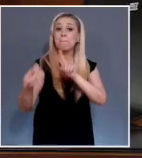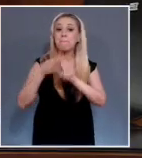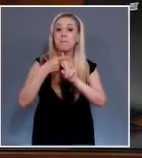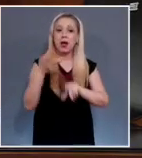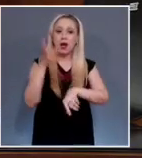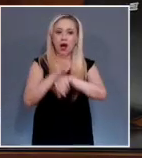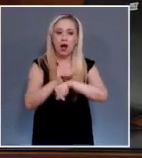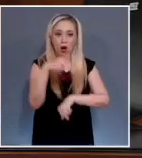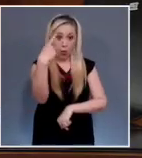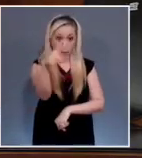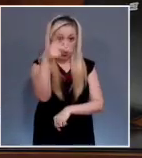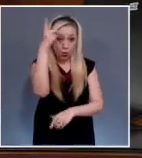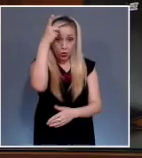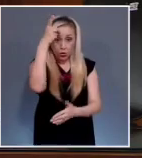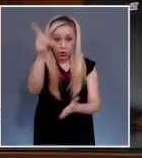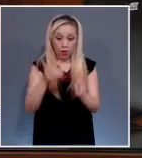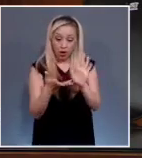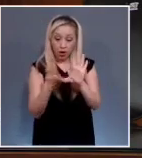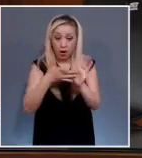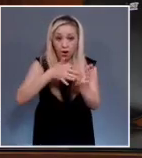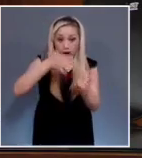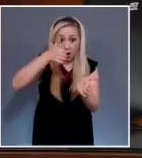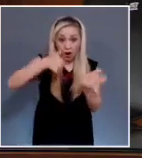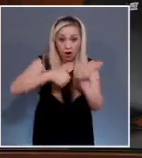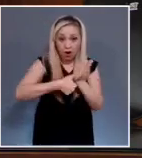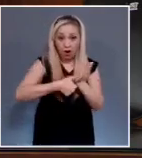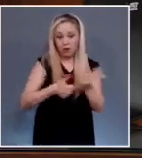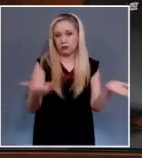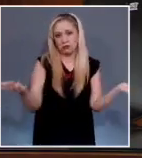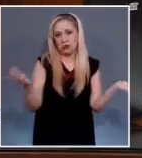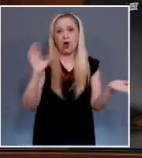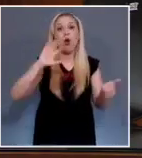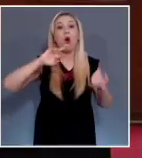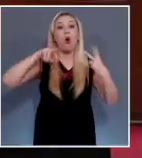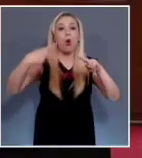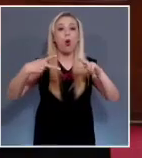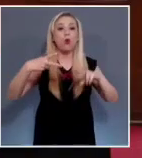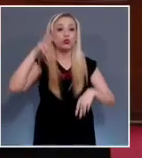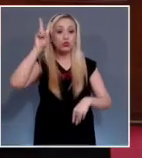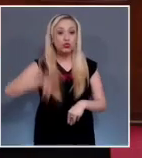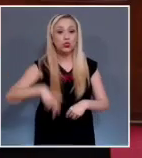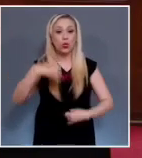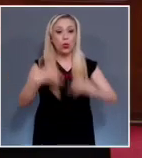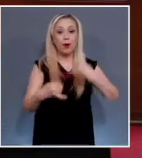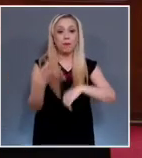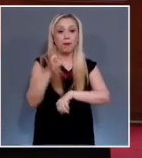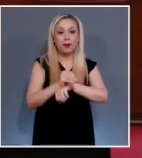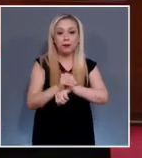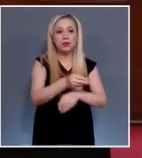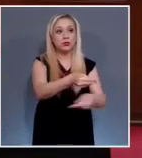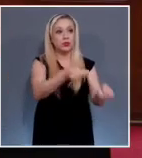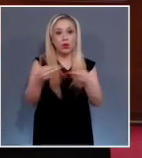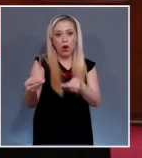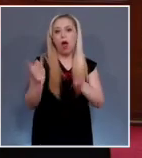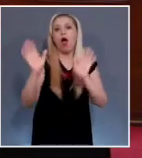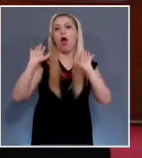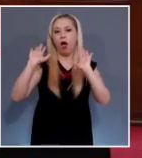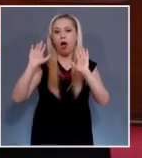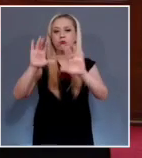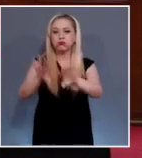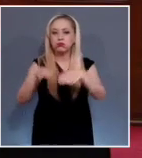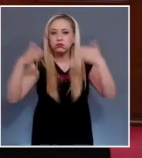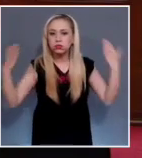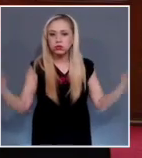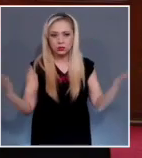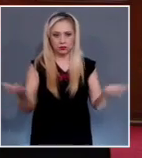una causa de interés público que lo justifique legalmente autorizada. Al resolver una acción de inconstitucionalidad, también